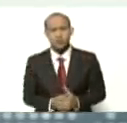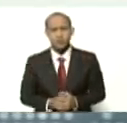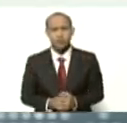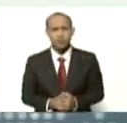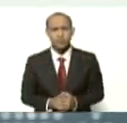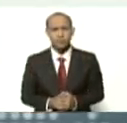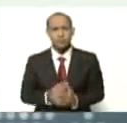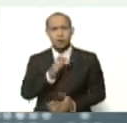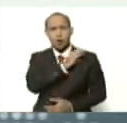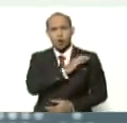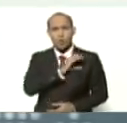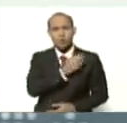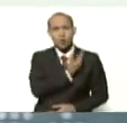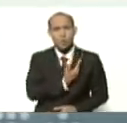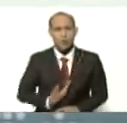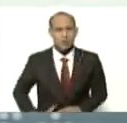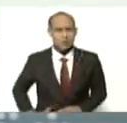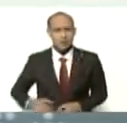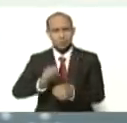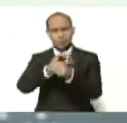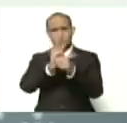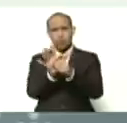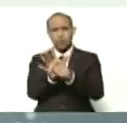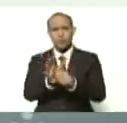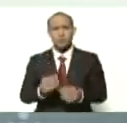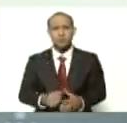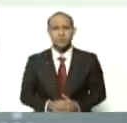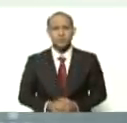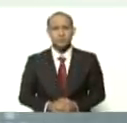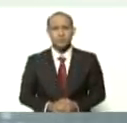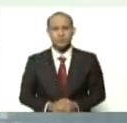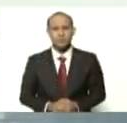comisión presidencial del comité 19